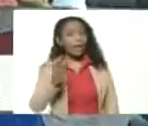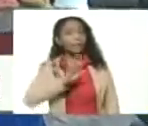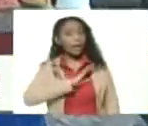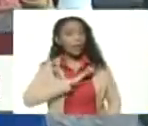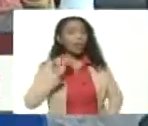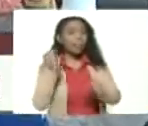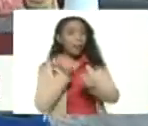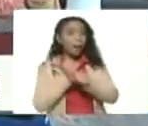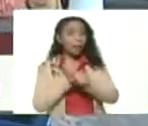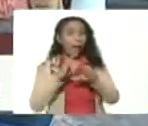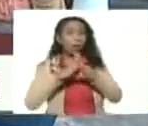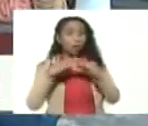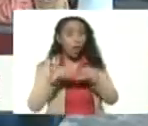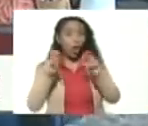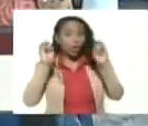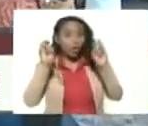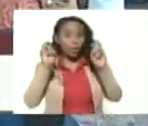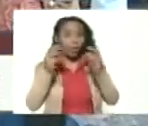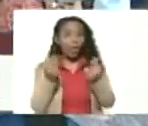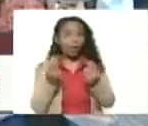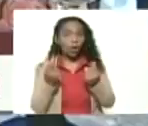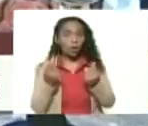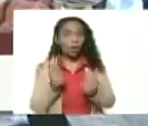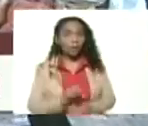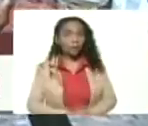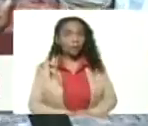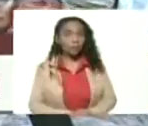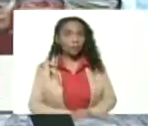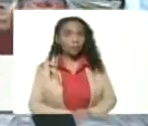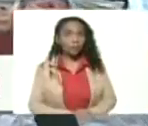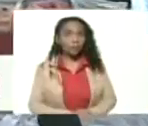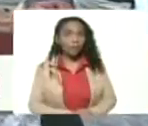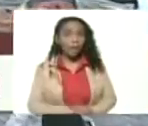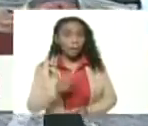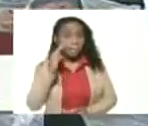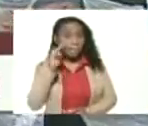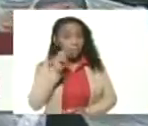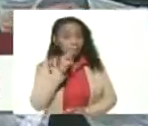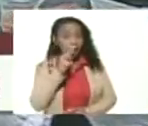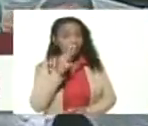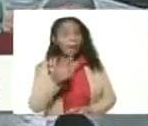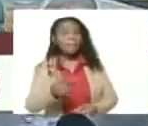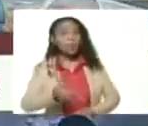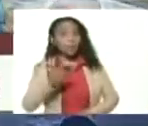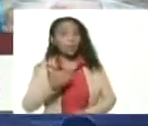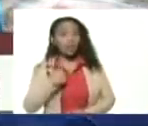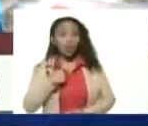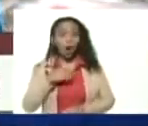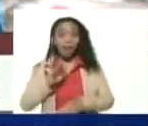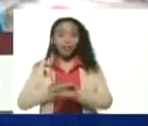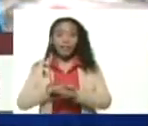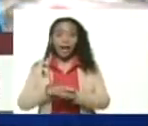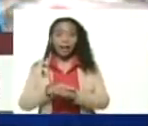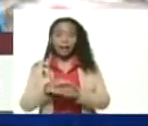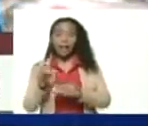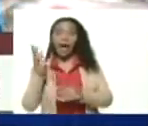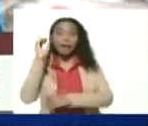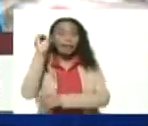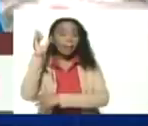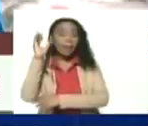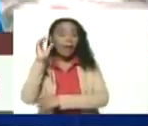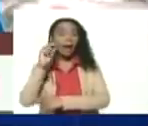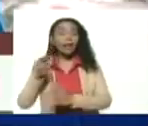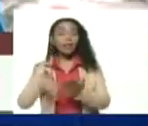trabajar todos los ámbitos de la economía. Miren, muy importante, yo anuncié en el discurso de la Asamblea Nacional el 12 de